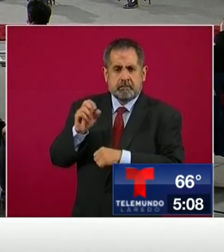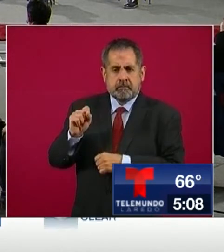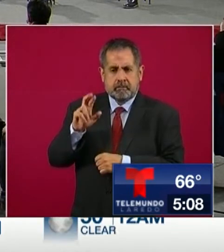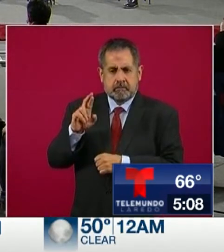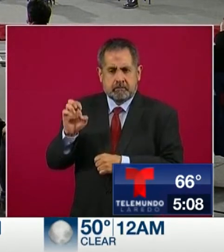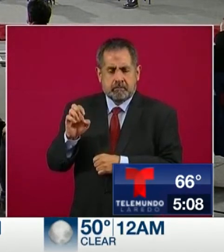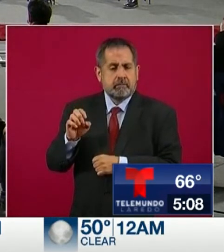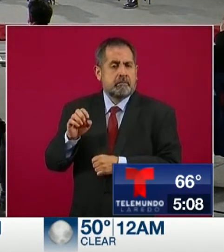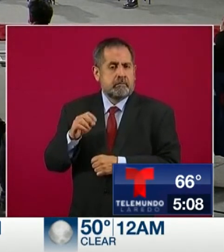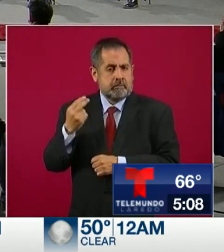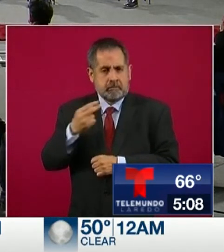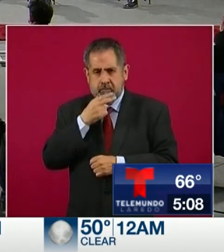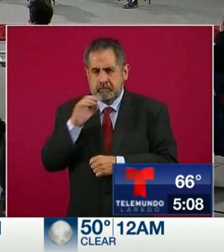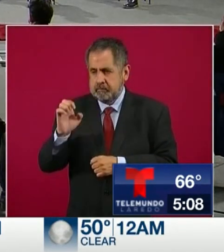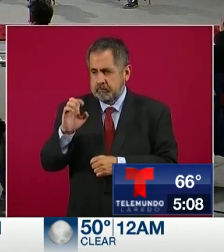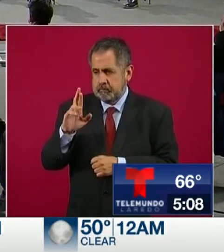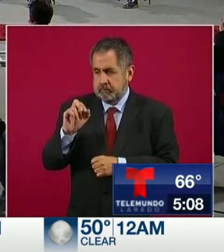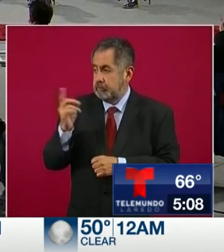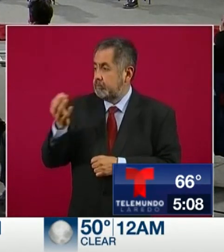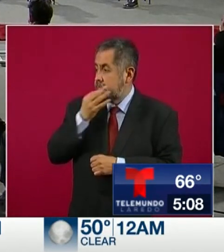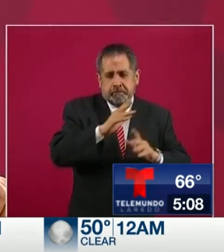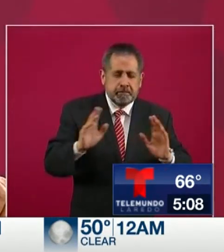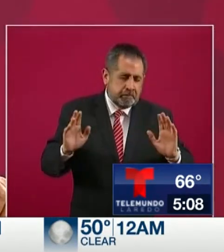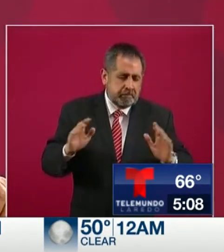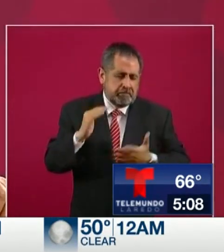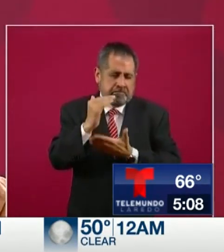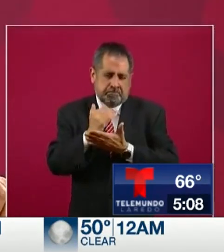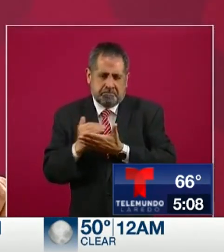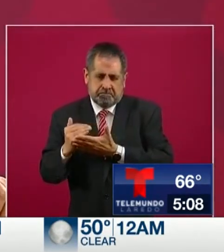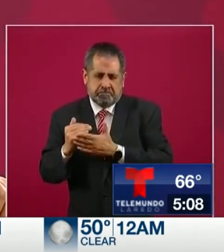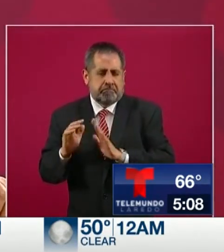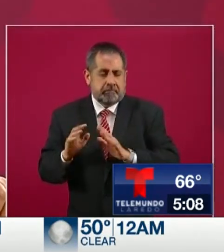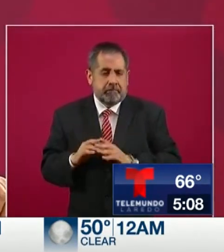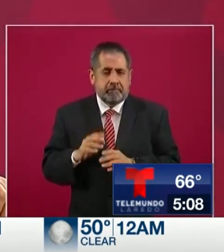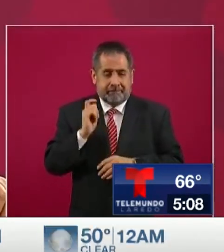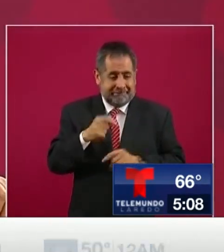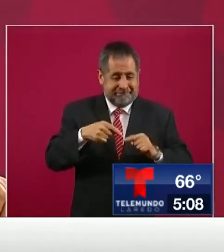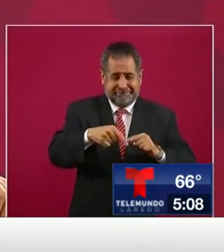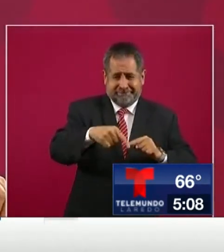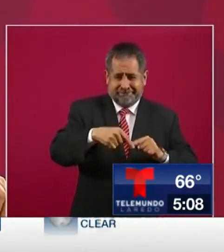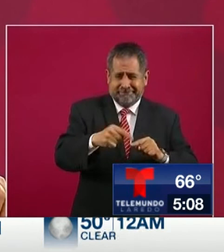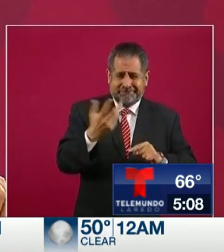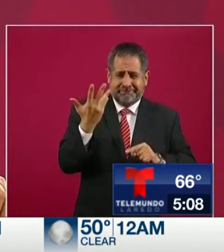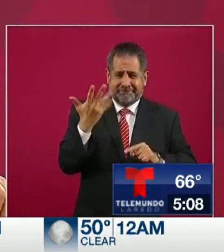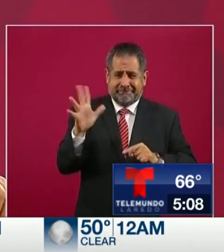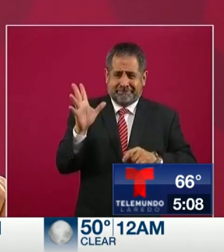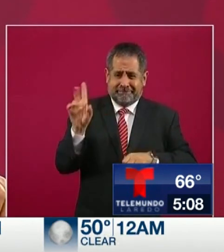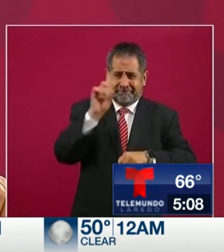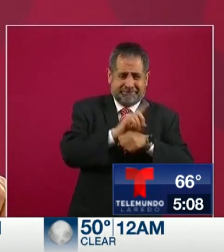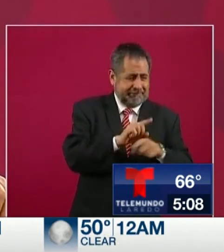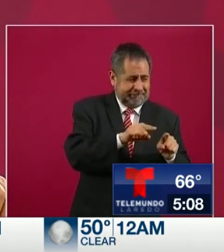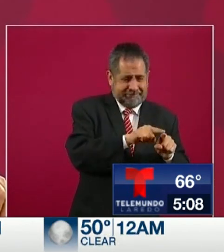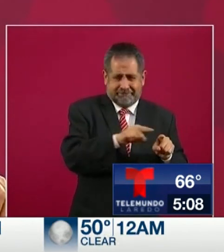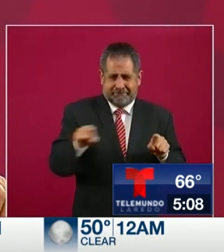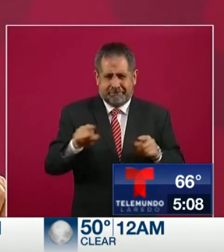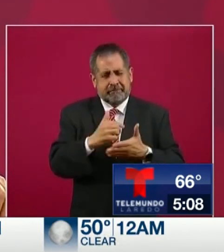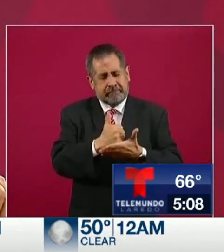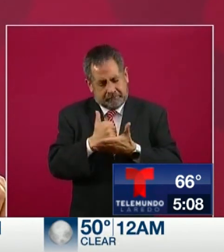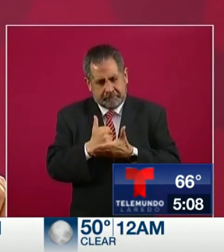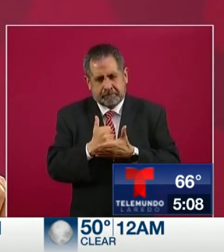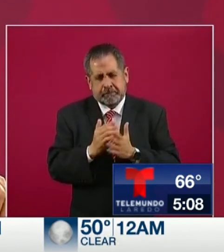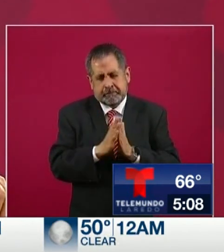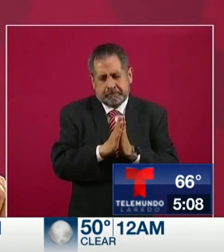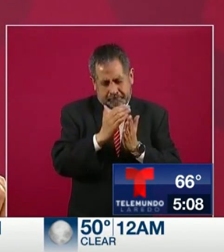a job aiden y pedía aclarar las acusaciones de fraude electoral hechas por el presidente saliente sin